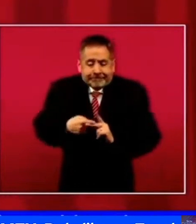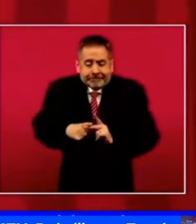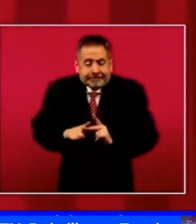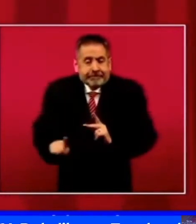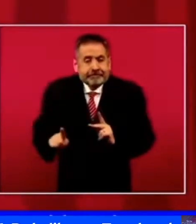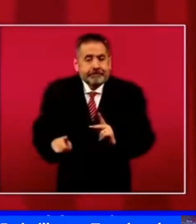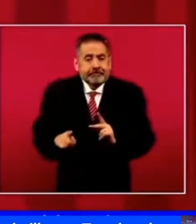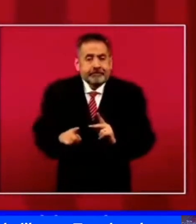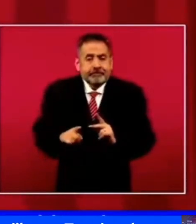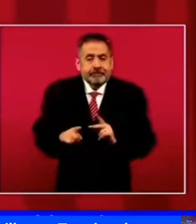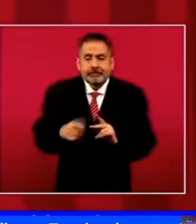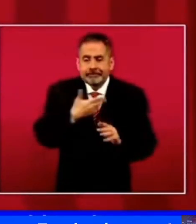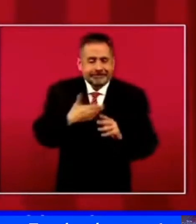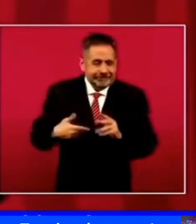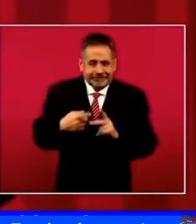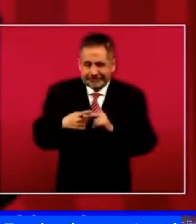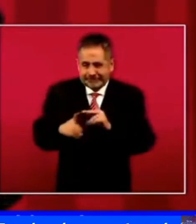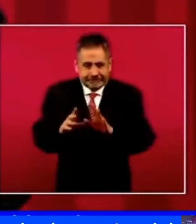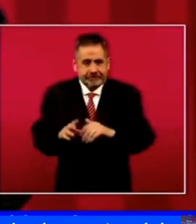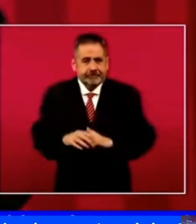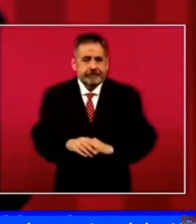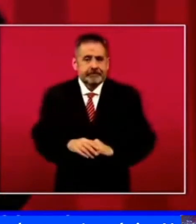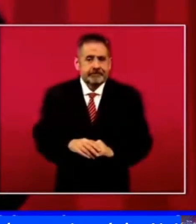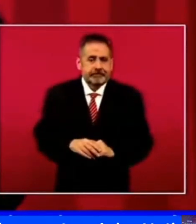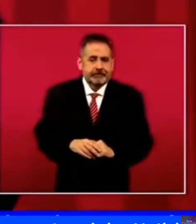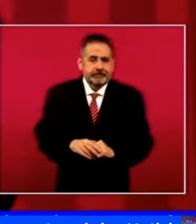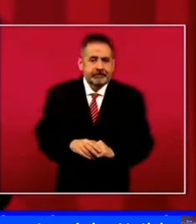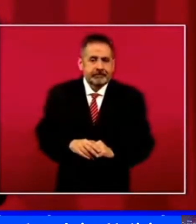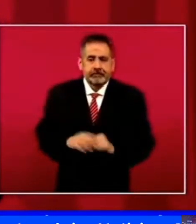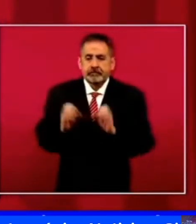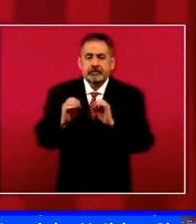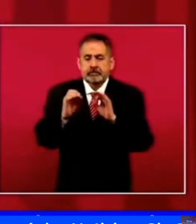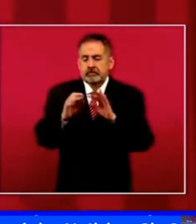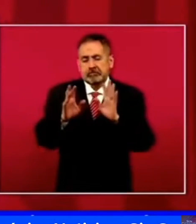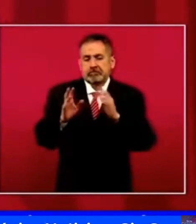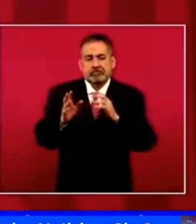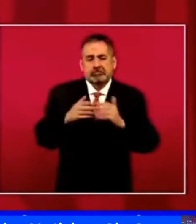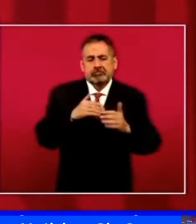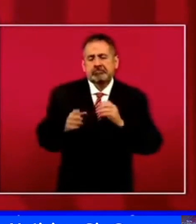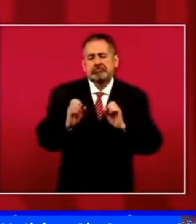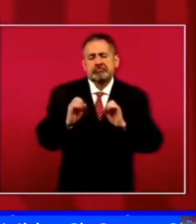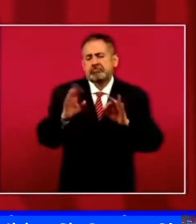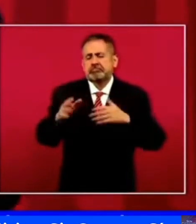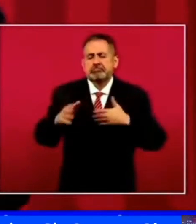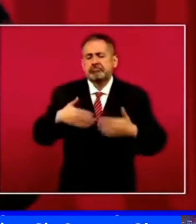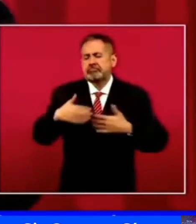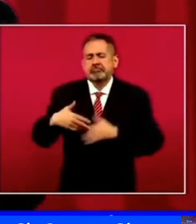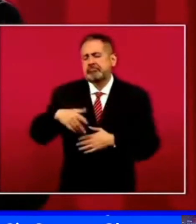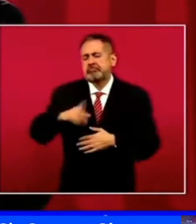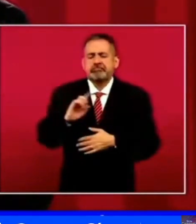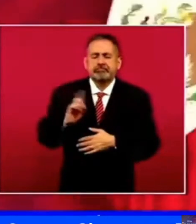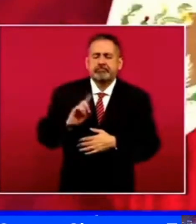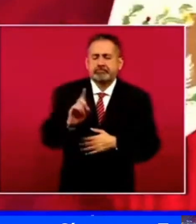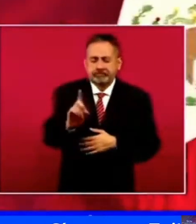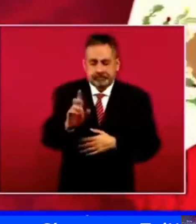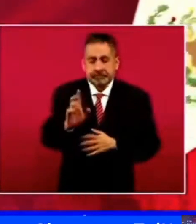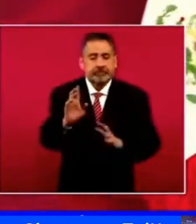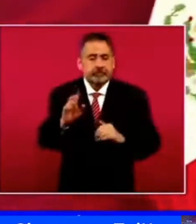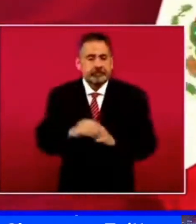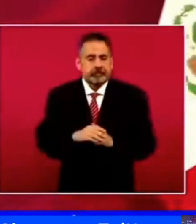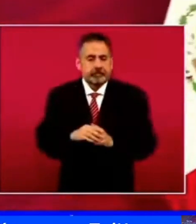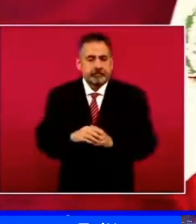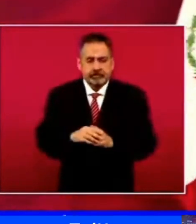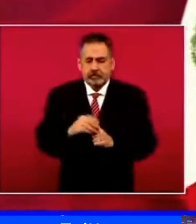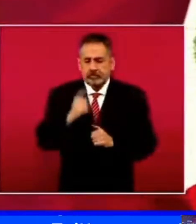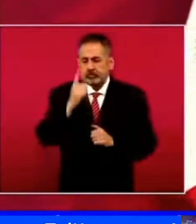estaban saliendo del despacho no sé por qué ya